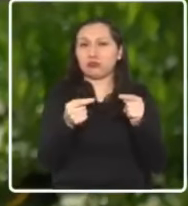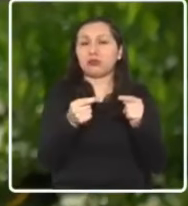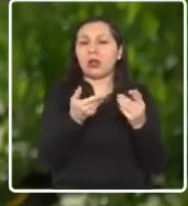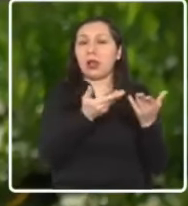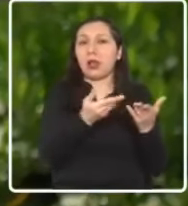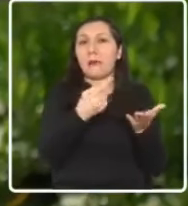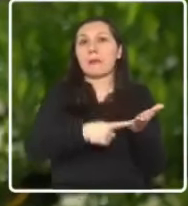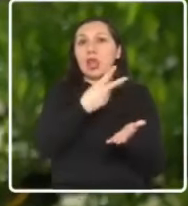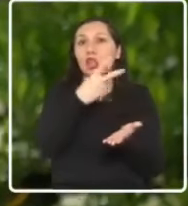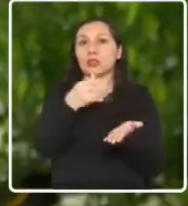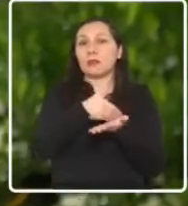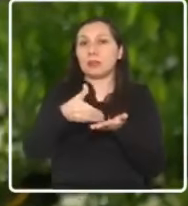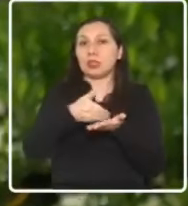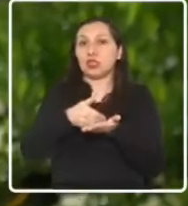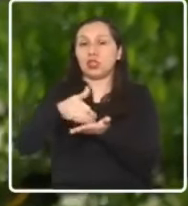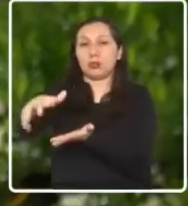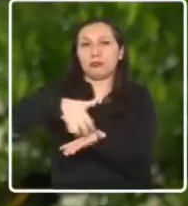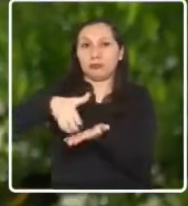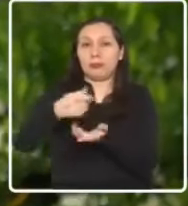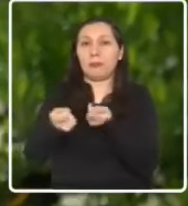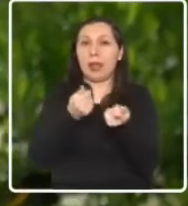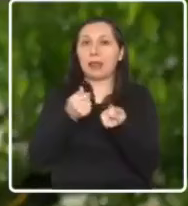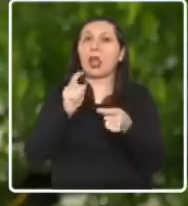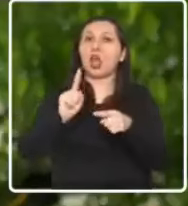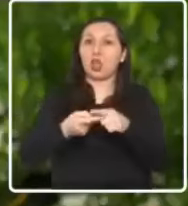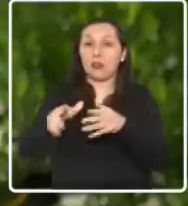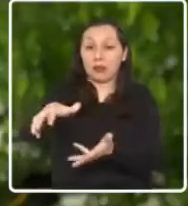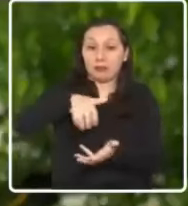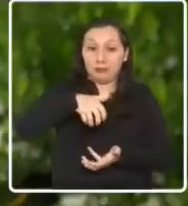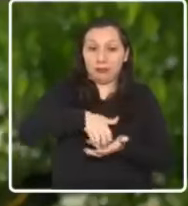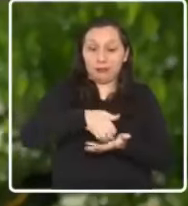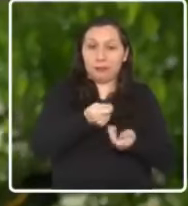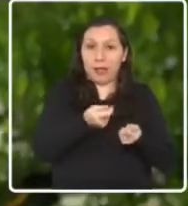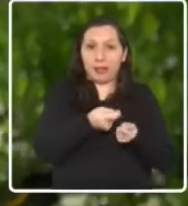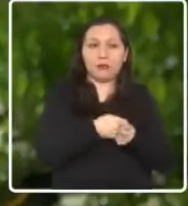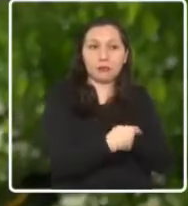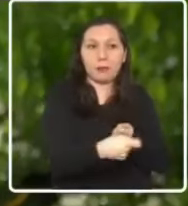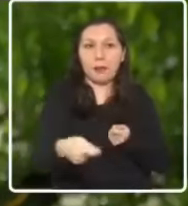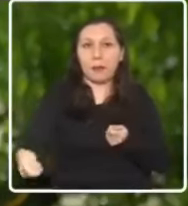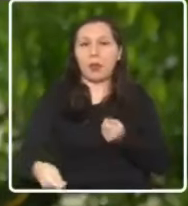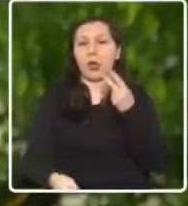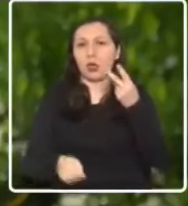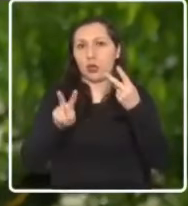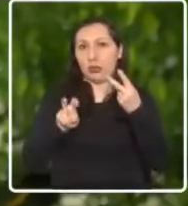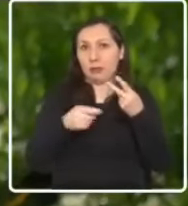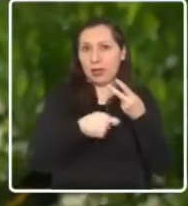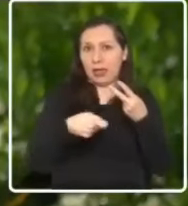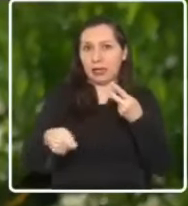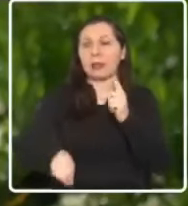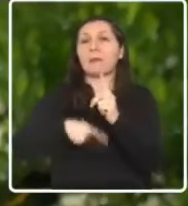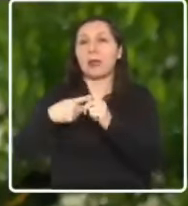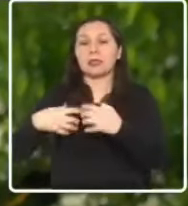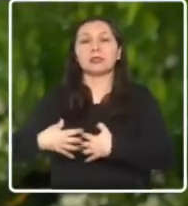1.200 millones de dólares de ingresos, que nuevamente se distribuyen a estos dos temas, más los temas